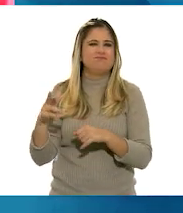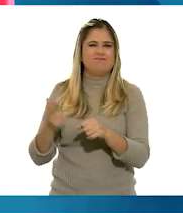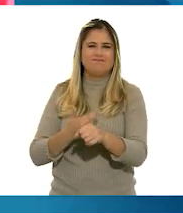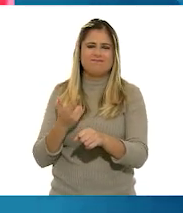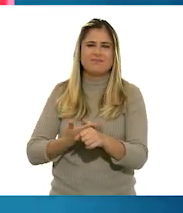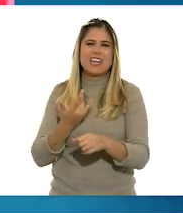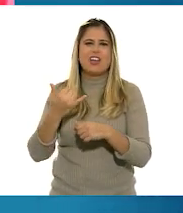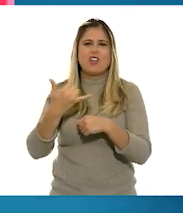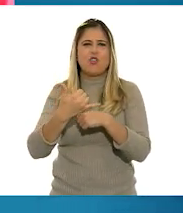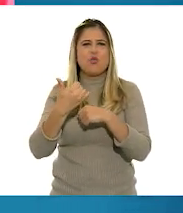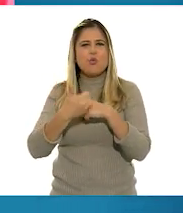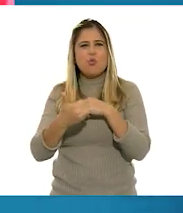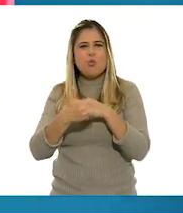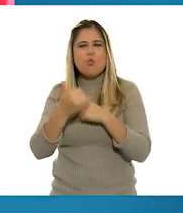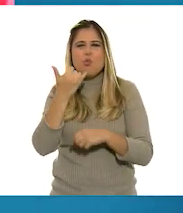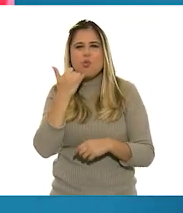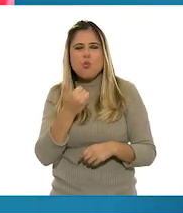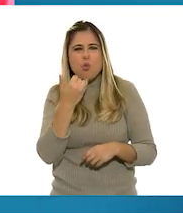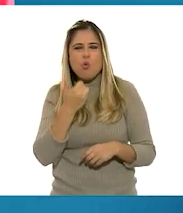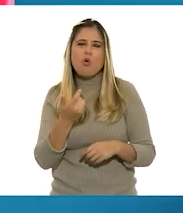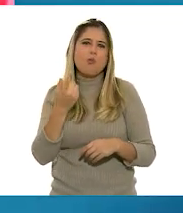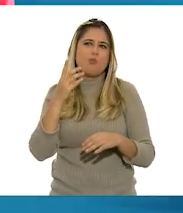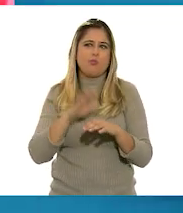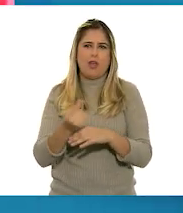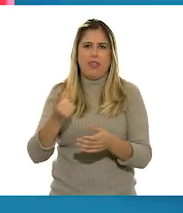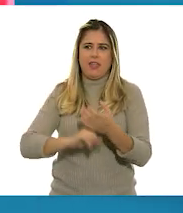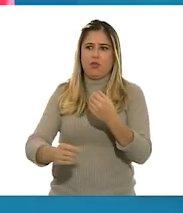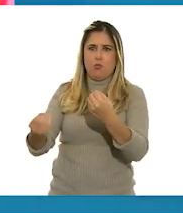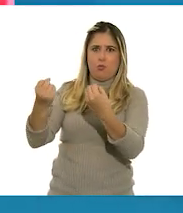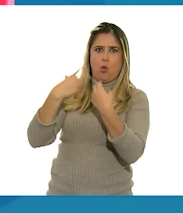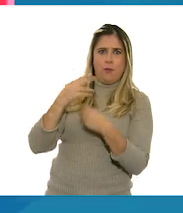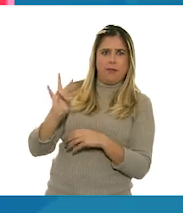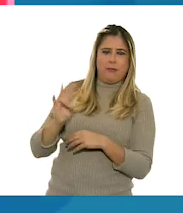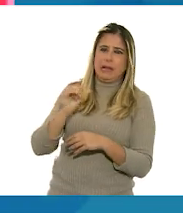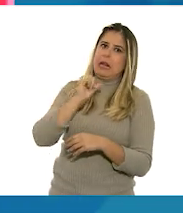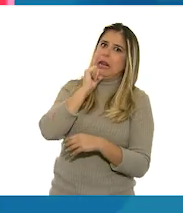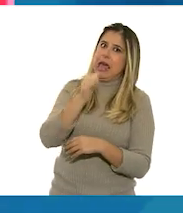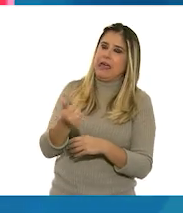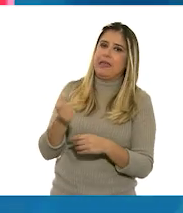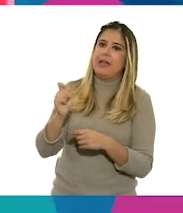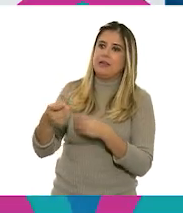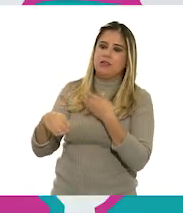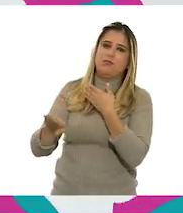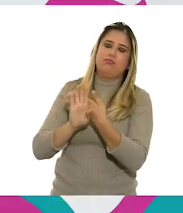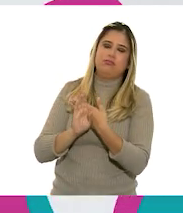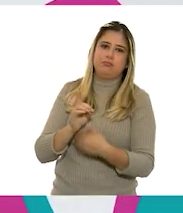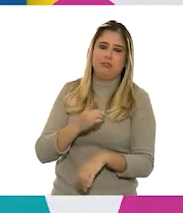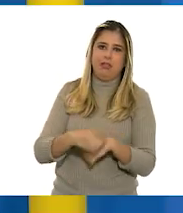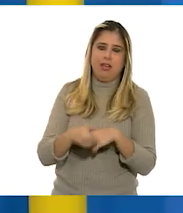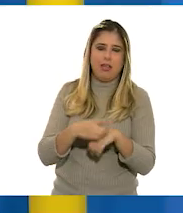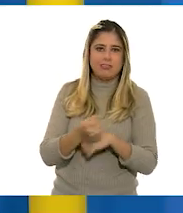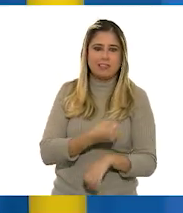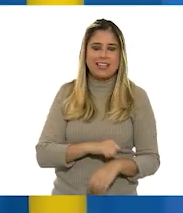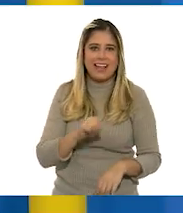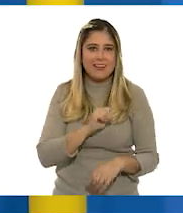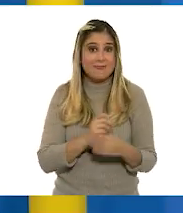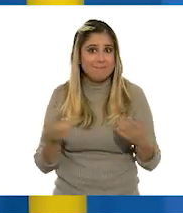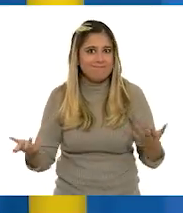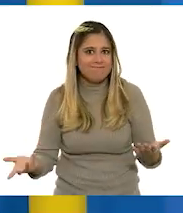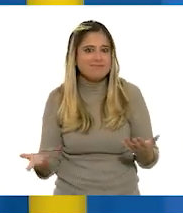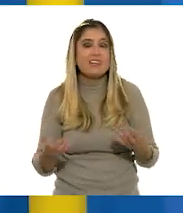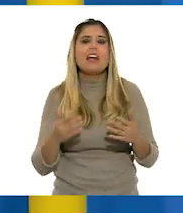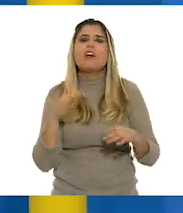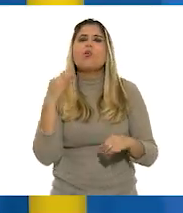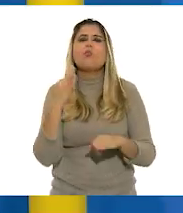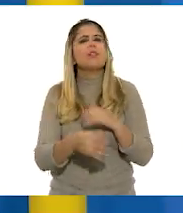jugos porque no aportan ningún nutrimento a mi cuerpo. Al contrario, lo dañan mi salud. Muy bien, por último,